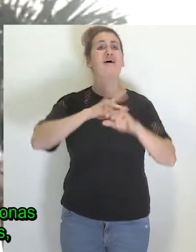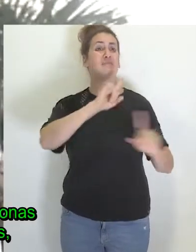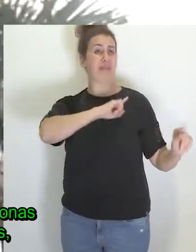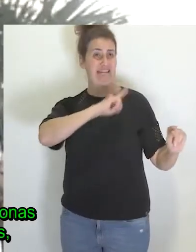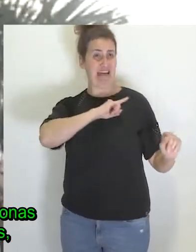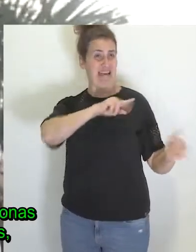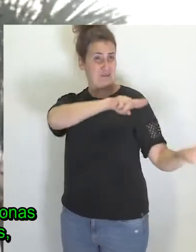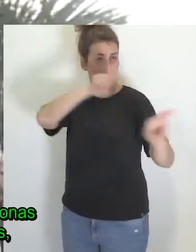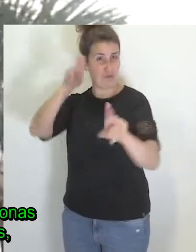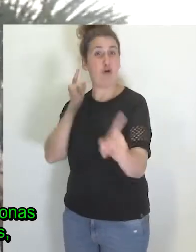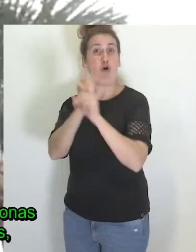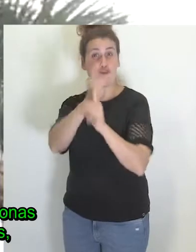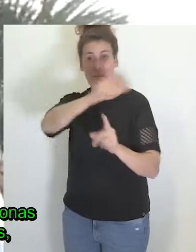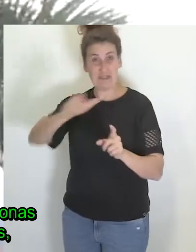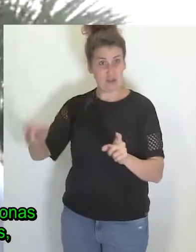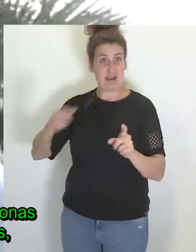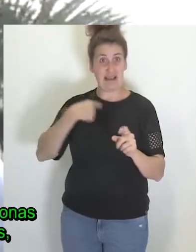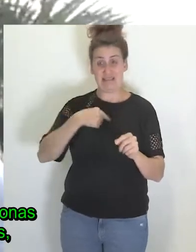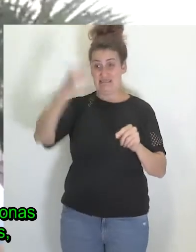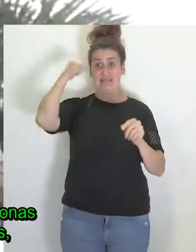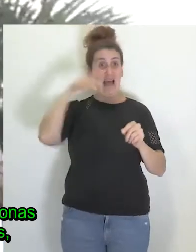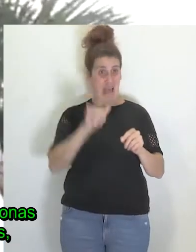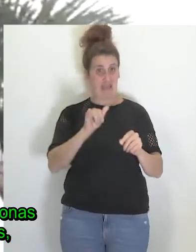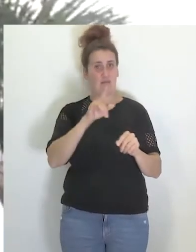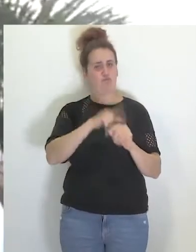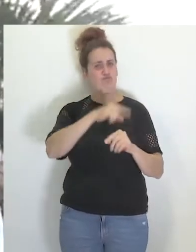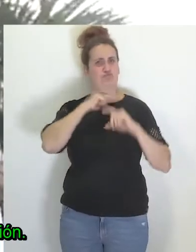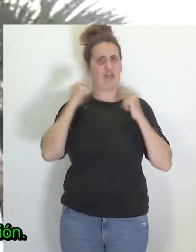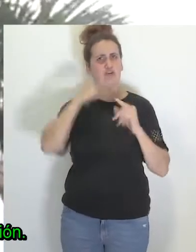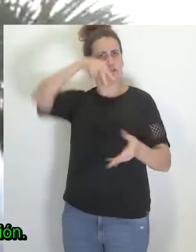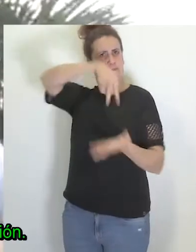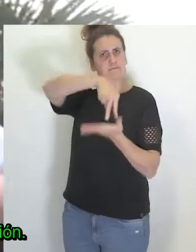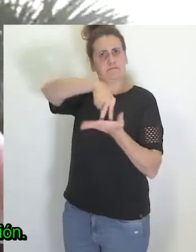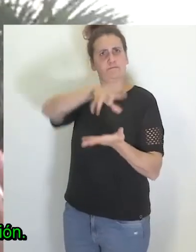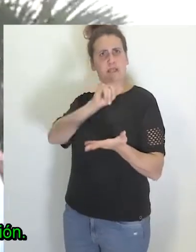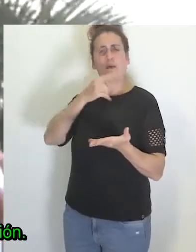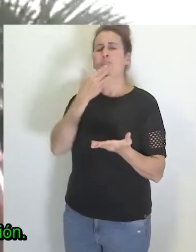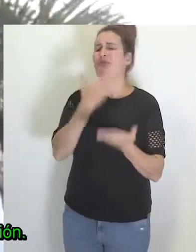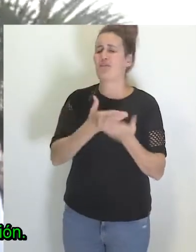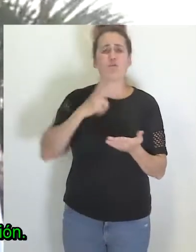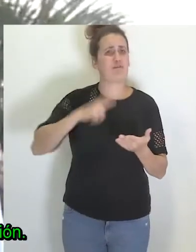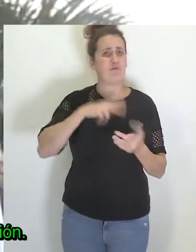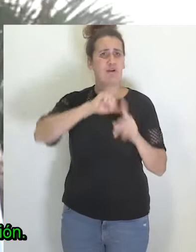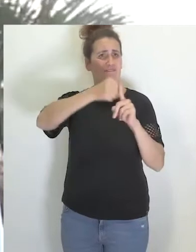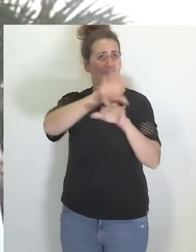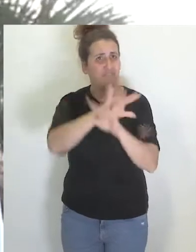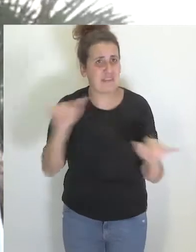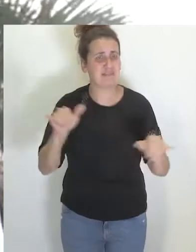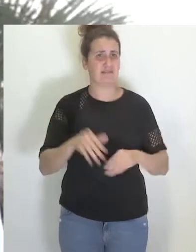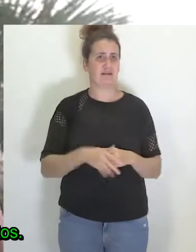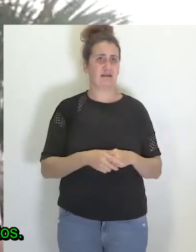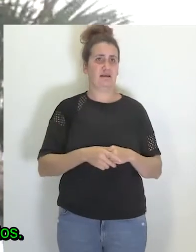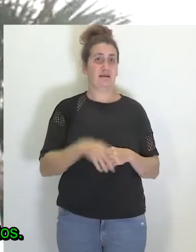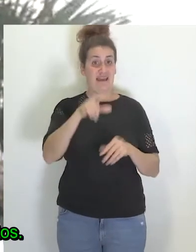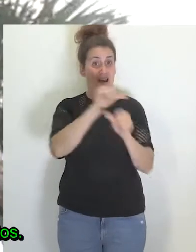paramilitares que disparaban contra las personas que estaban en los tranques, pidiendo que cesara la represión. Y